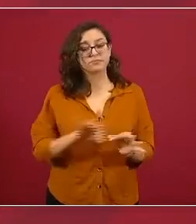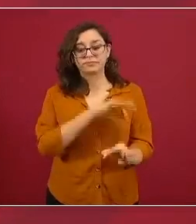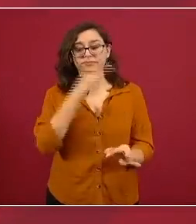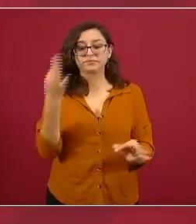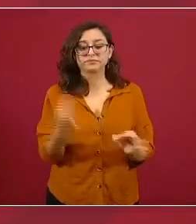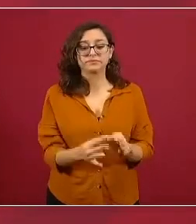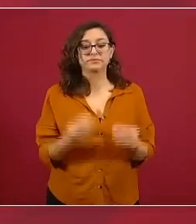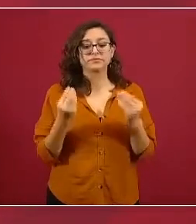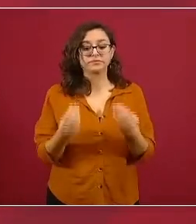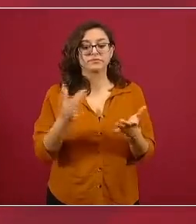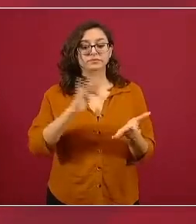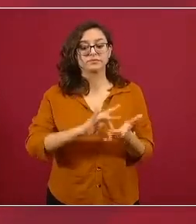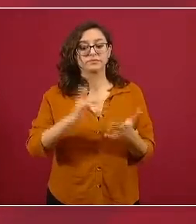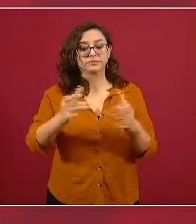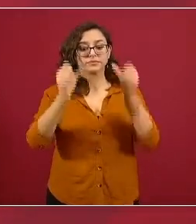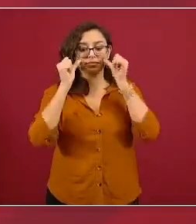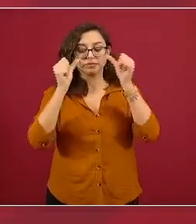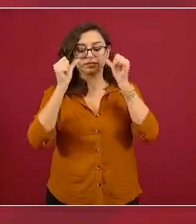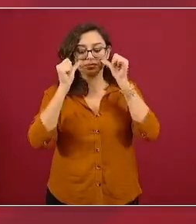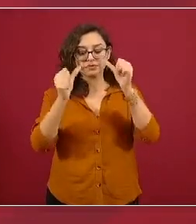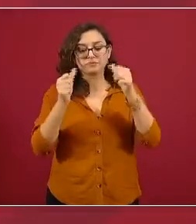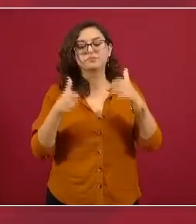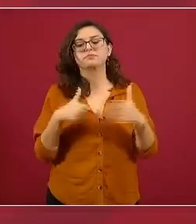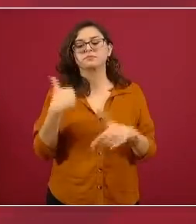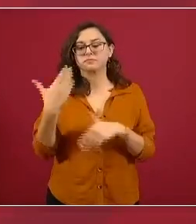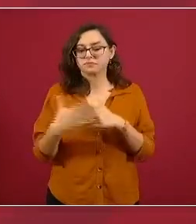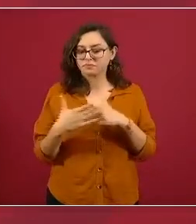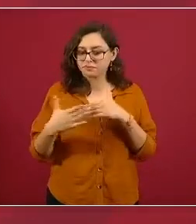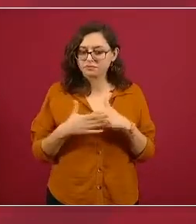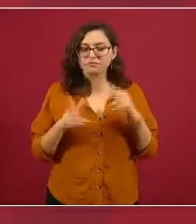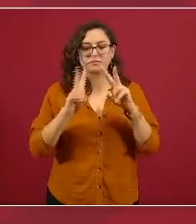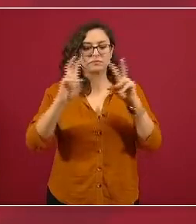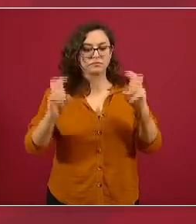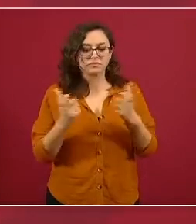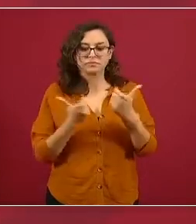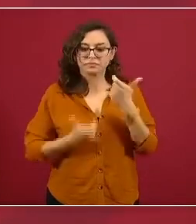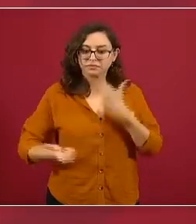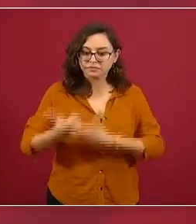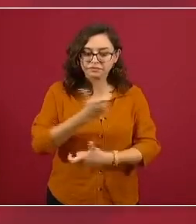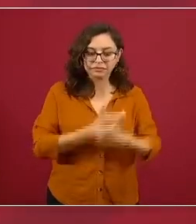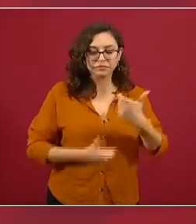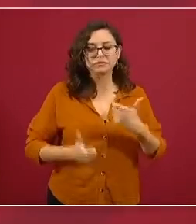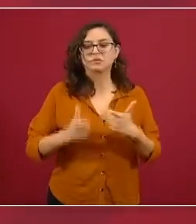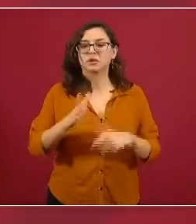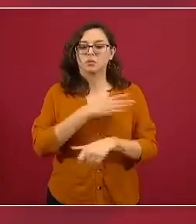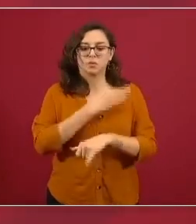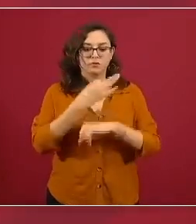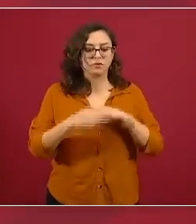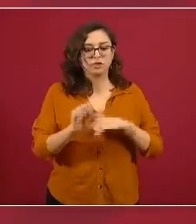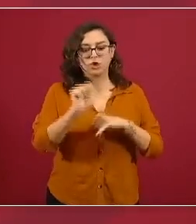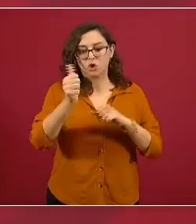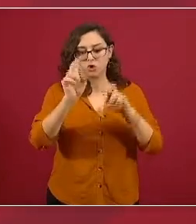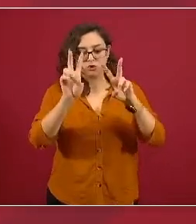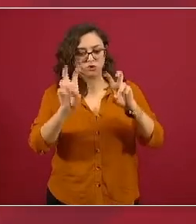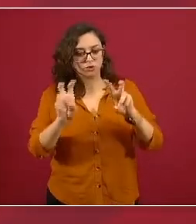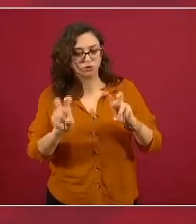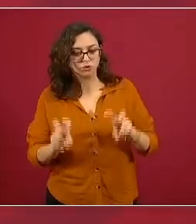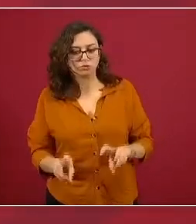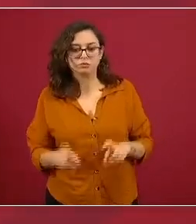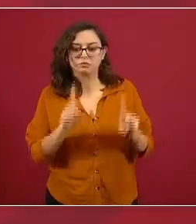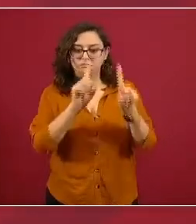agradecemos mucho la atención, seguiremos hablando de reembolso, seguiremos hablando del Buen Fin y de otros muchos temas que ofrecen